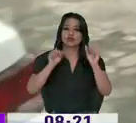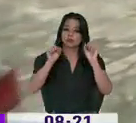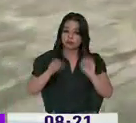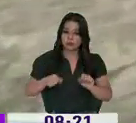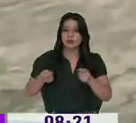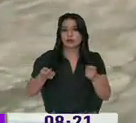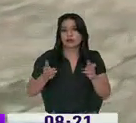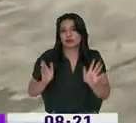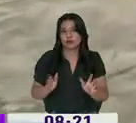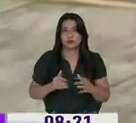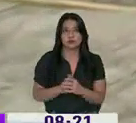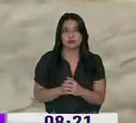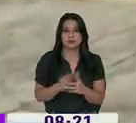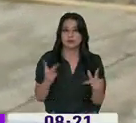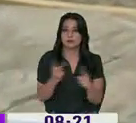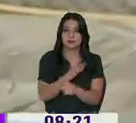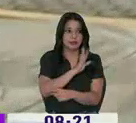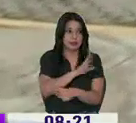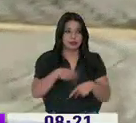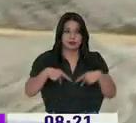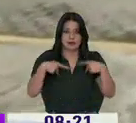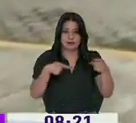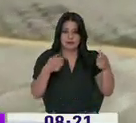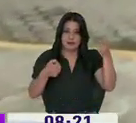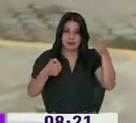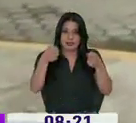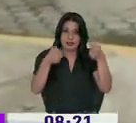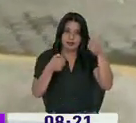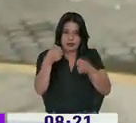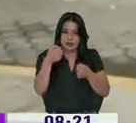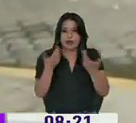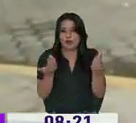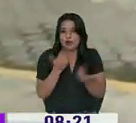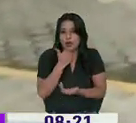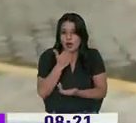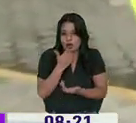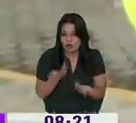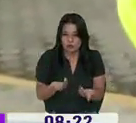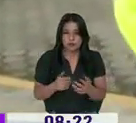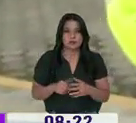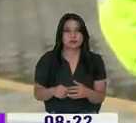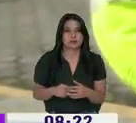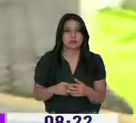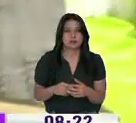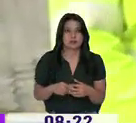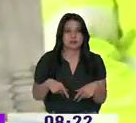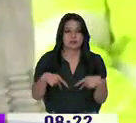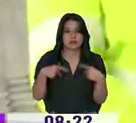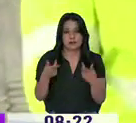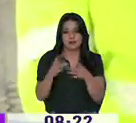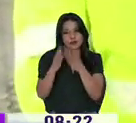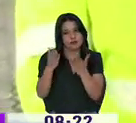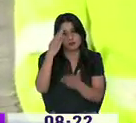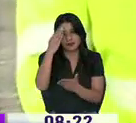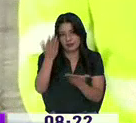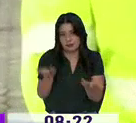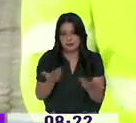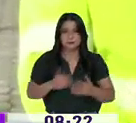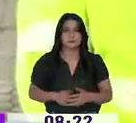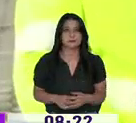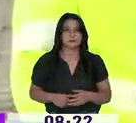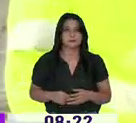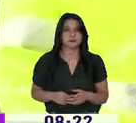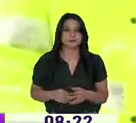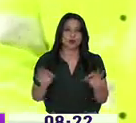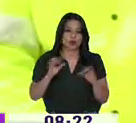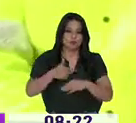operativos. No arriesgamos ni la vida de los señores conductores y peor aún la vida de los compañeros agentes civiles de tránsito.